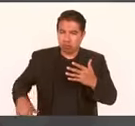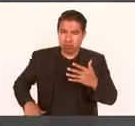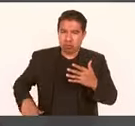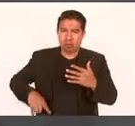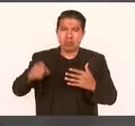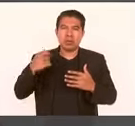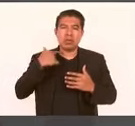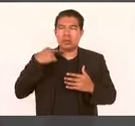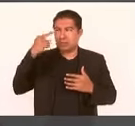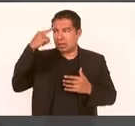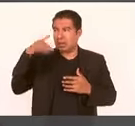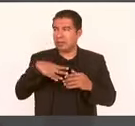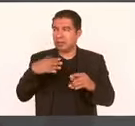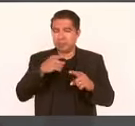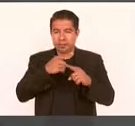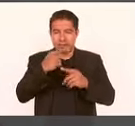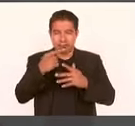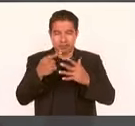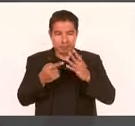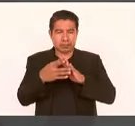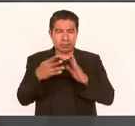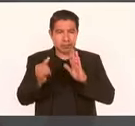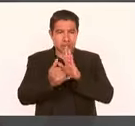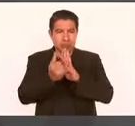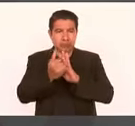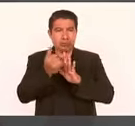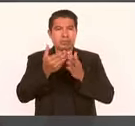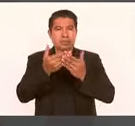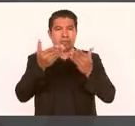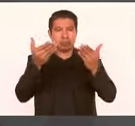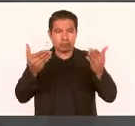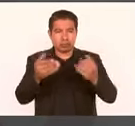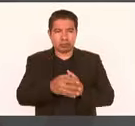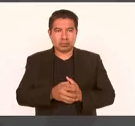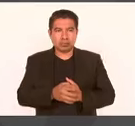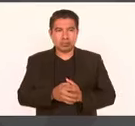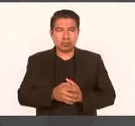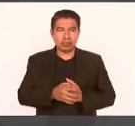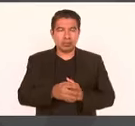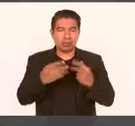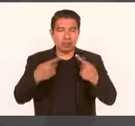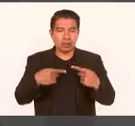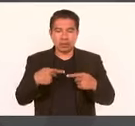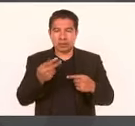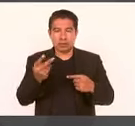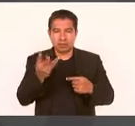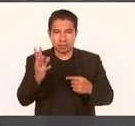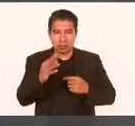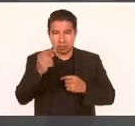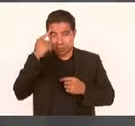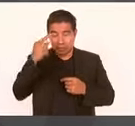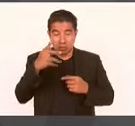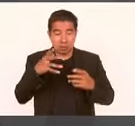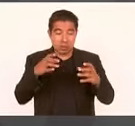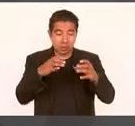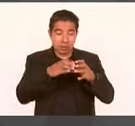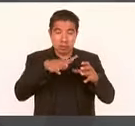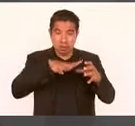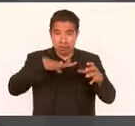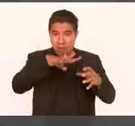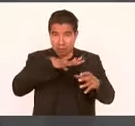además, por supuesto, de eliminar la corrupción, es que ahora son las personas y las